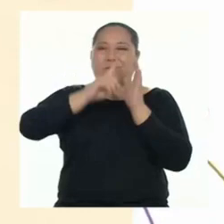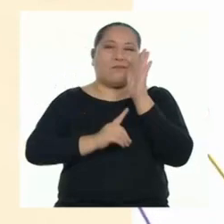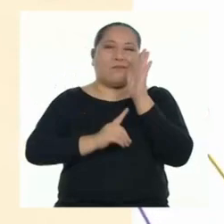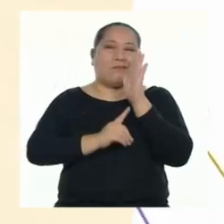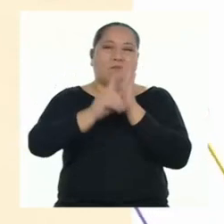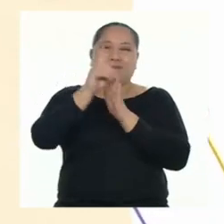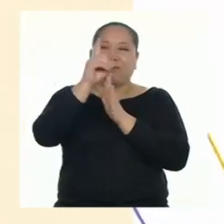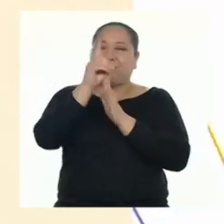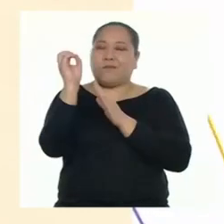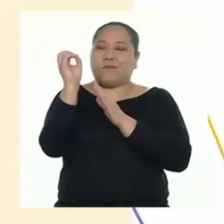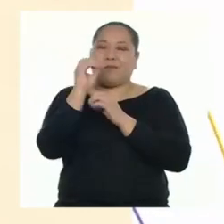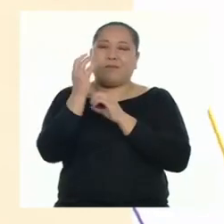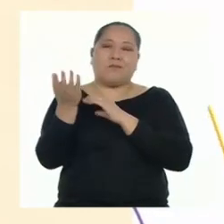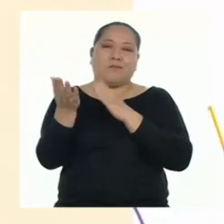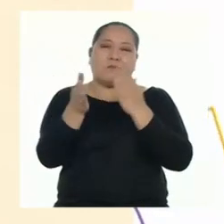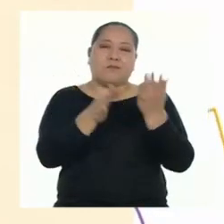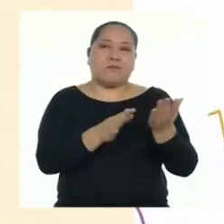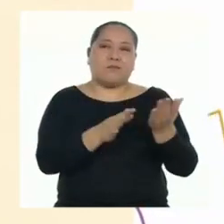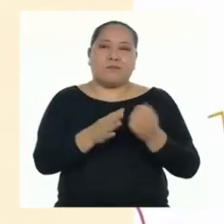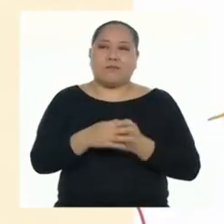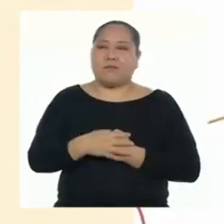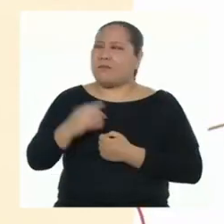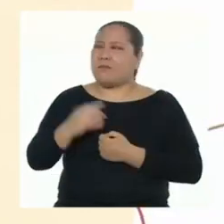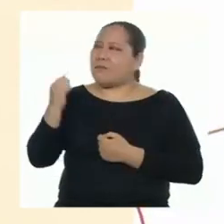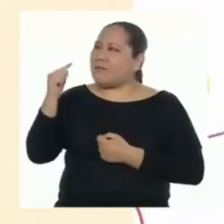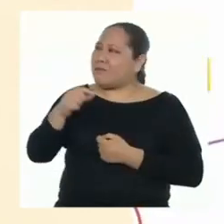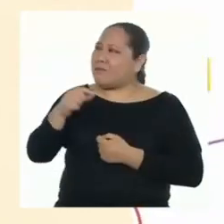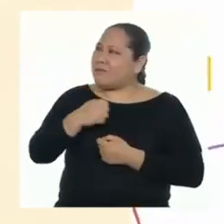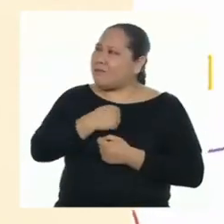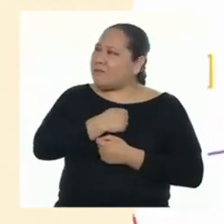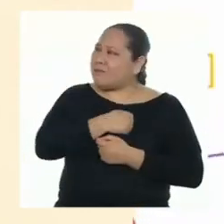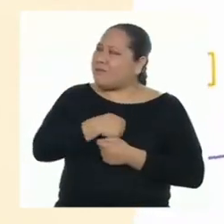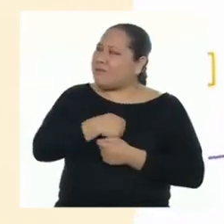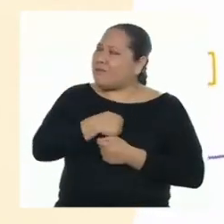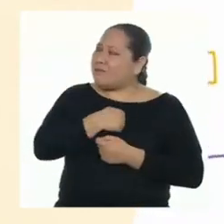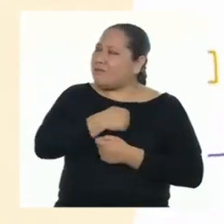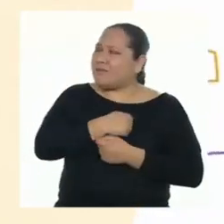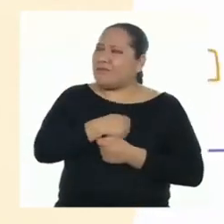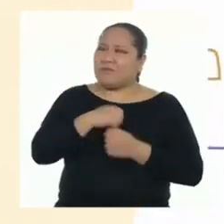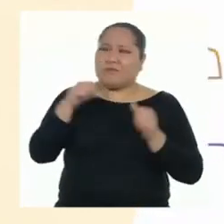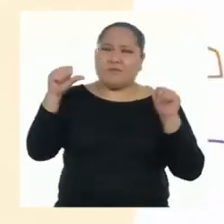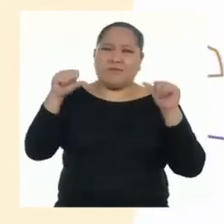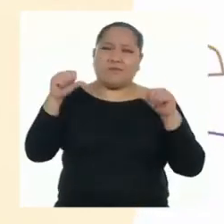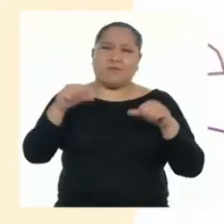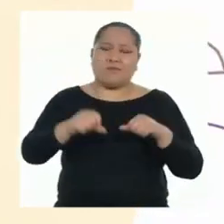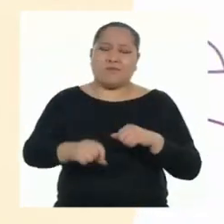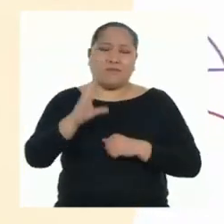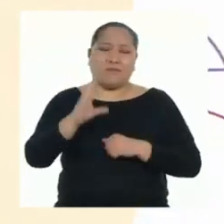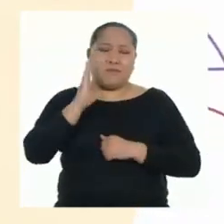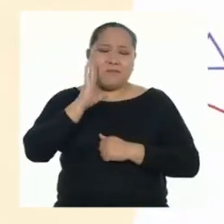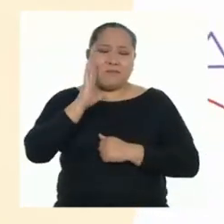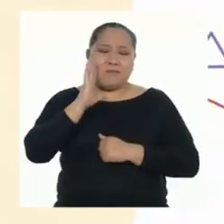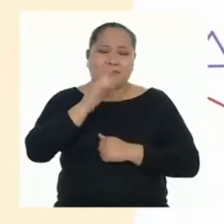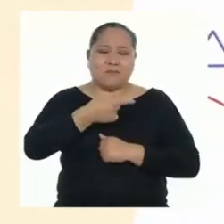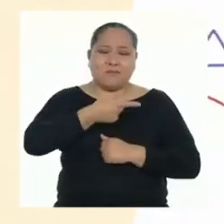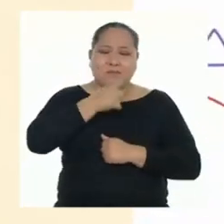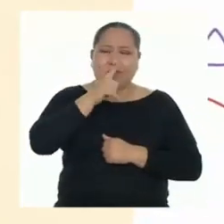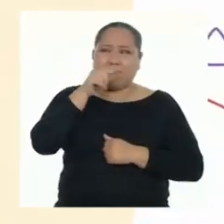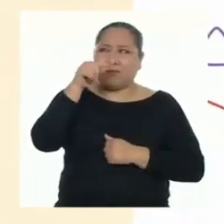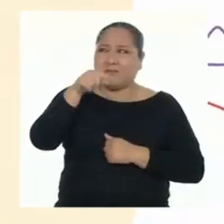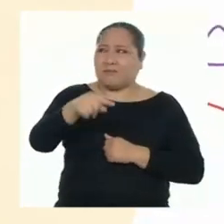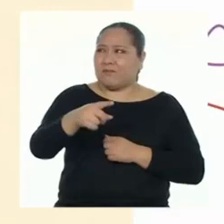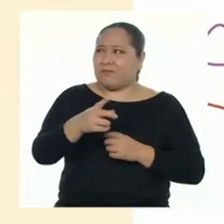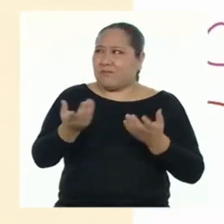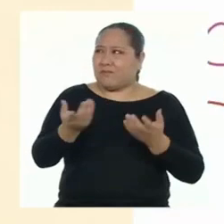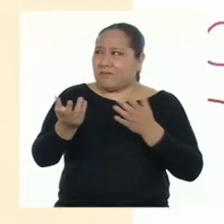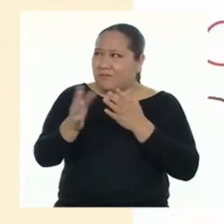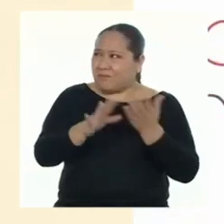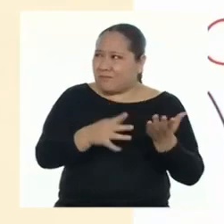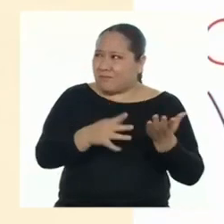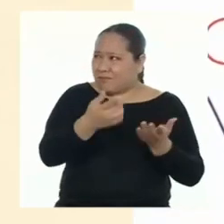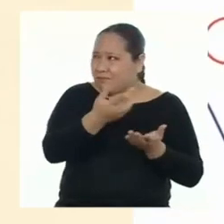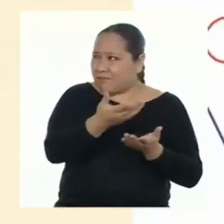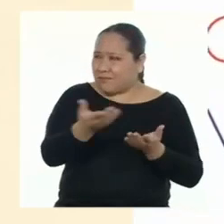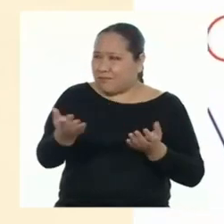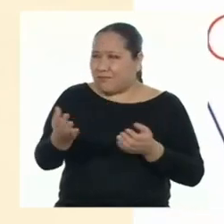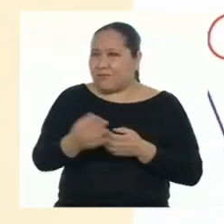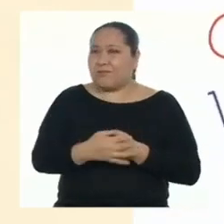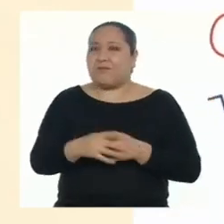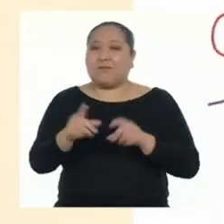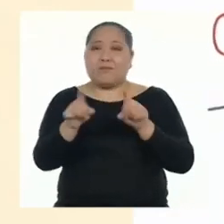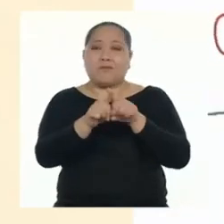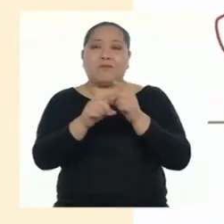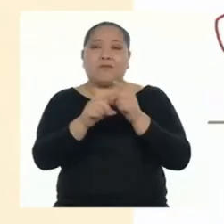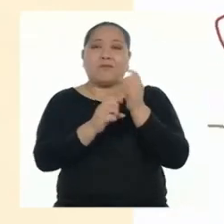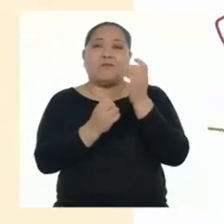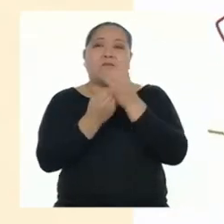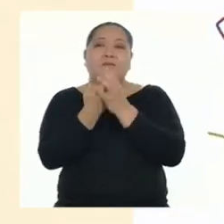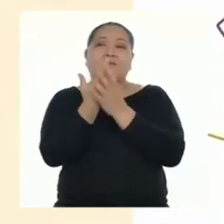o incluso morir. ¡Eso es terrible! La contaminación del agua es mortal. También debemos tener en cuenta que las